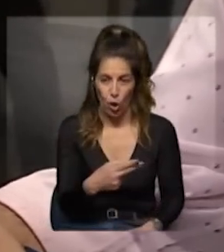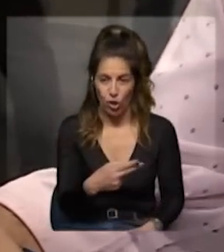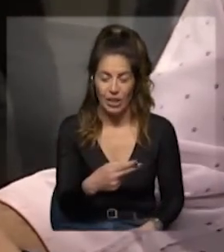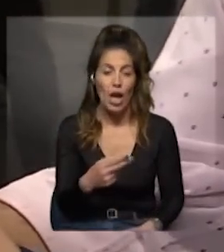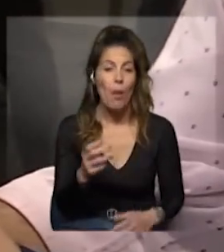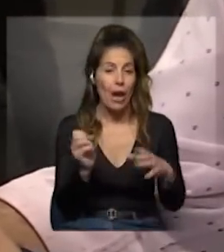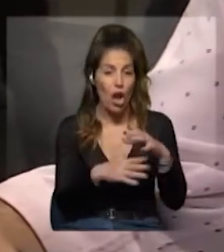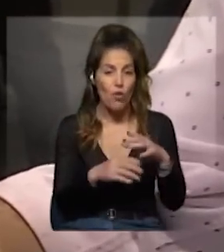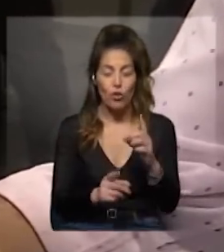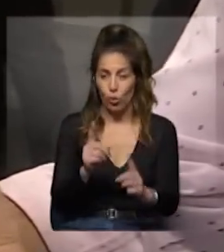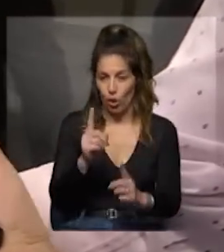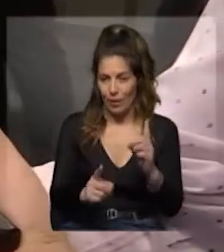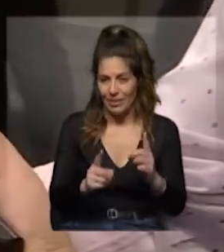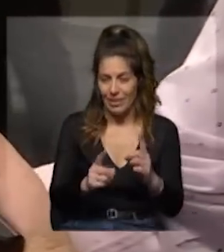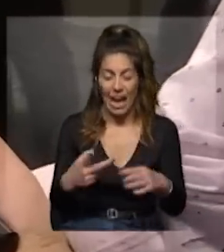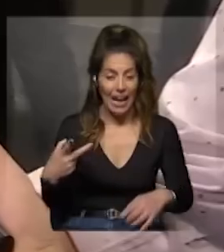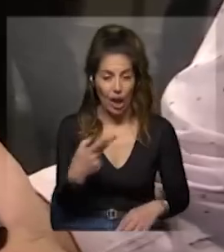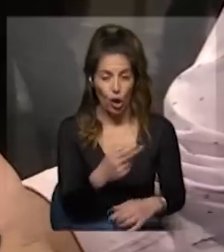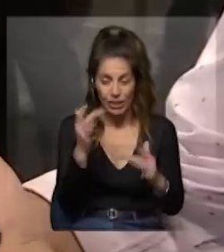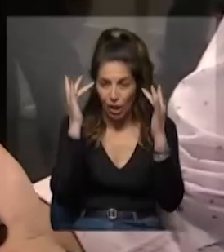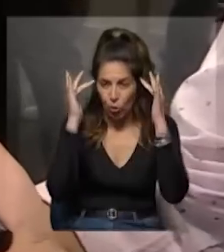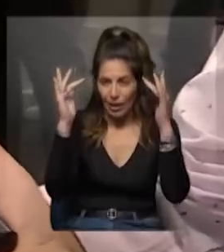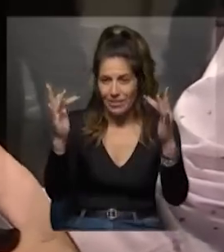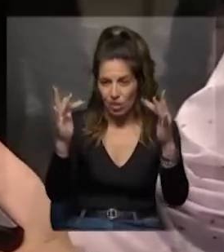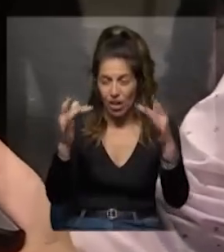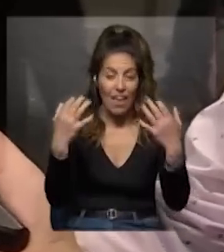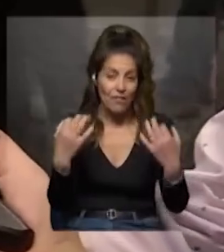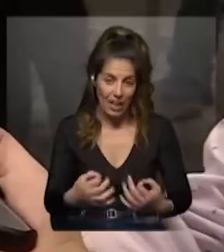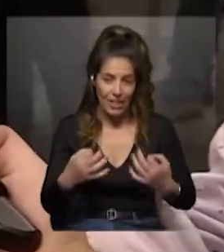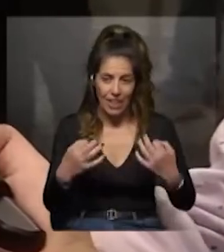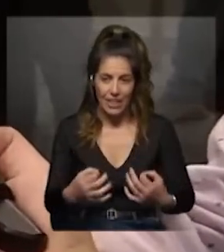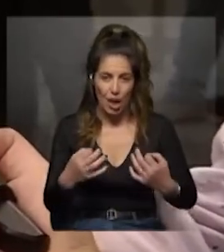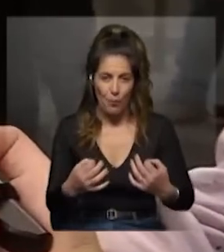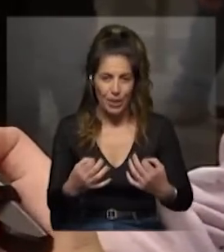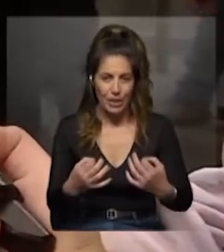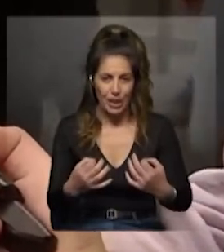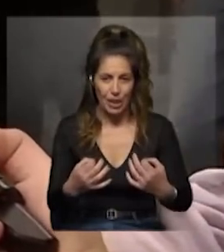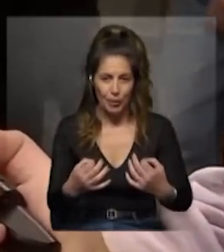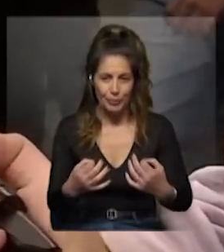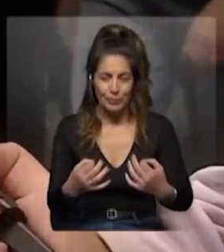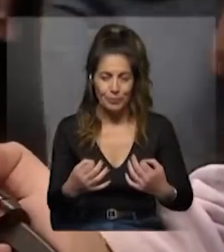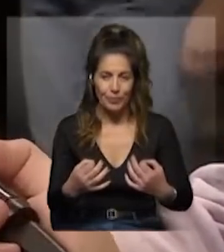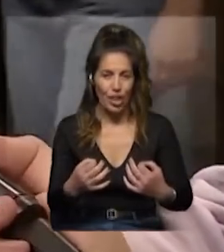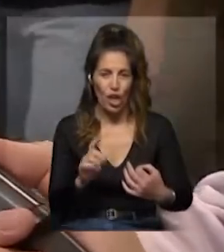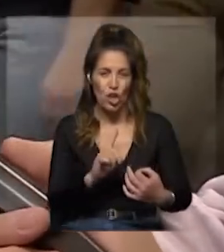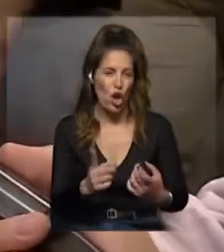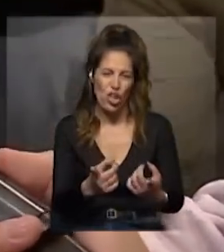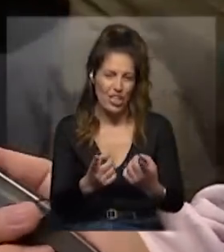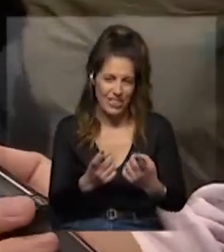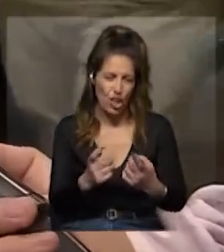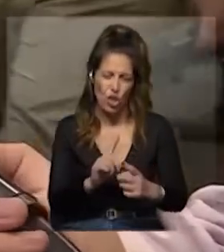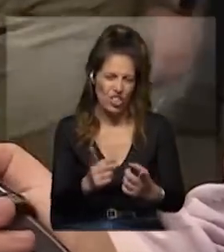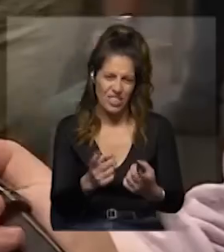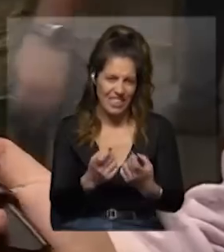fondos de la Universidad del recorte en educación Y verdaderamente no eh No necesito no se